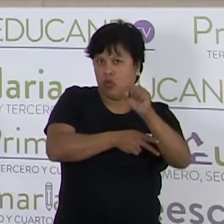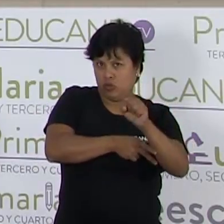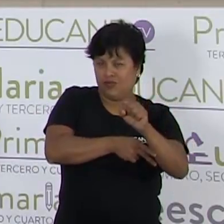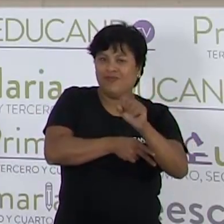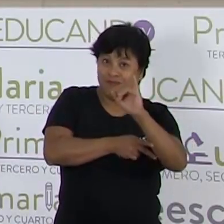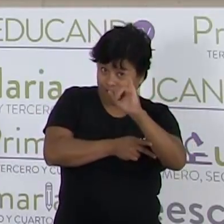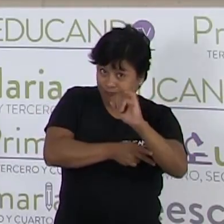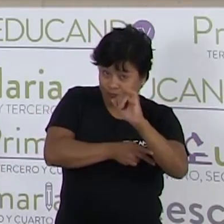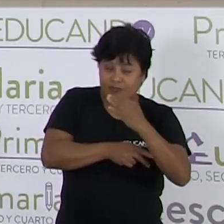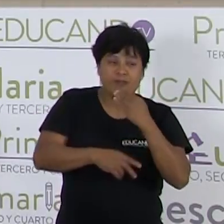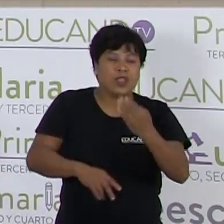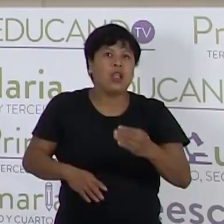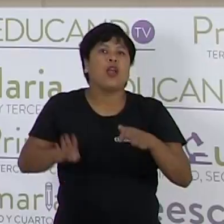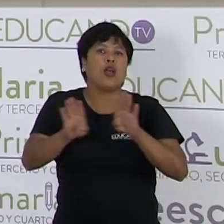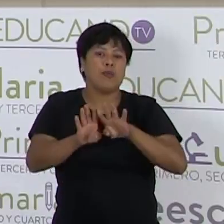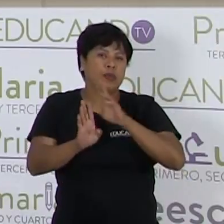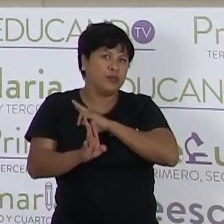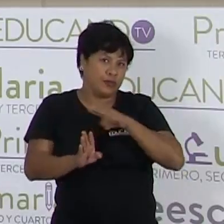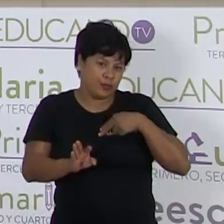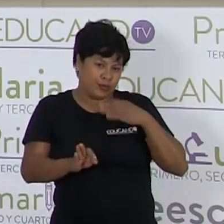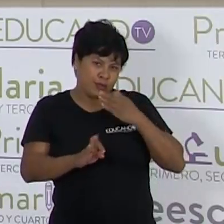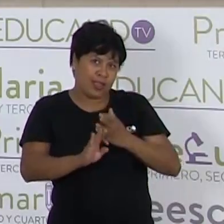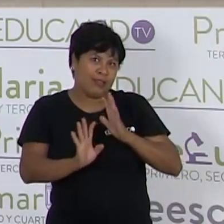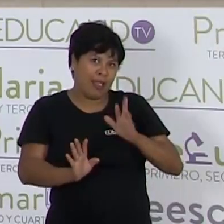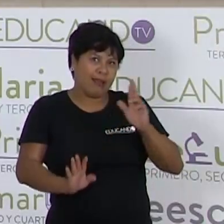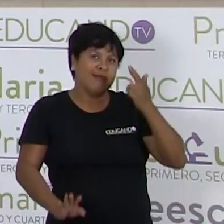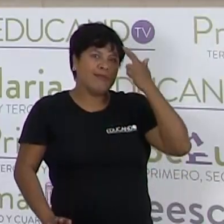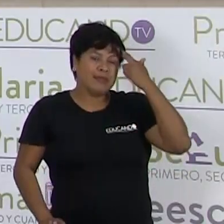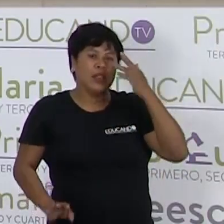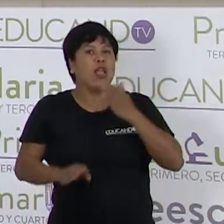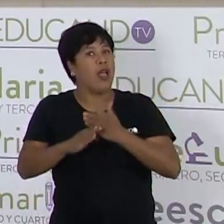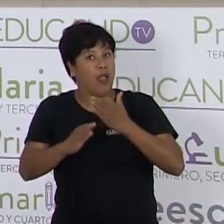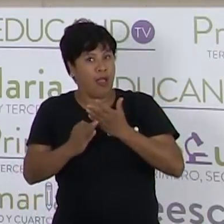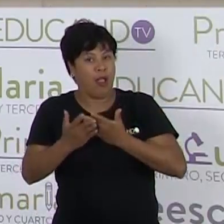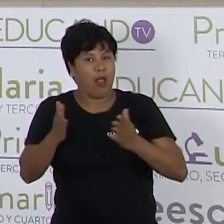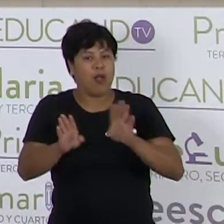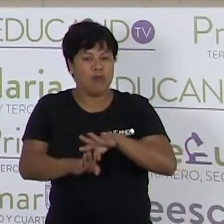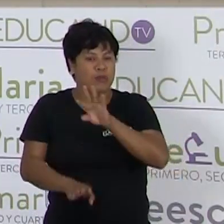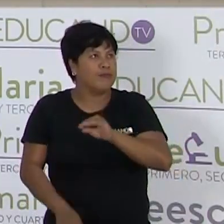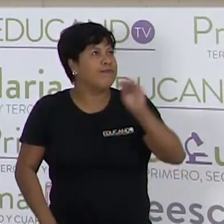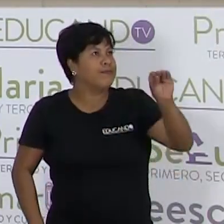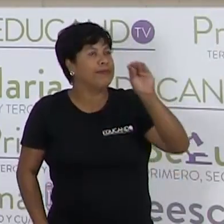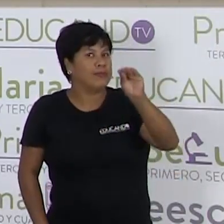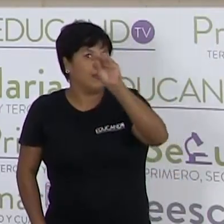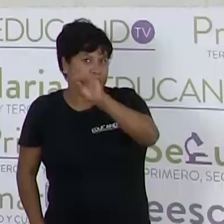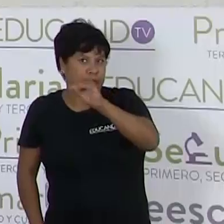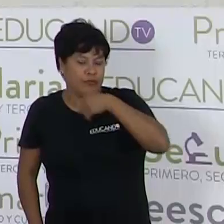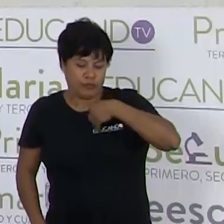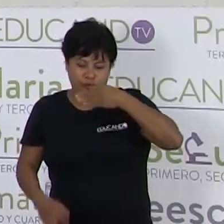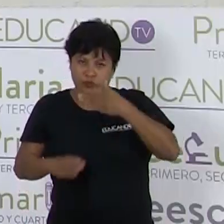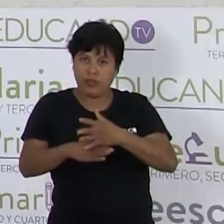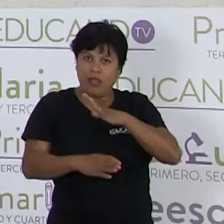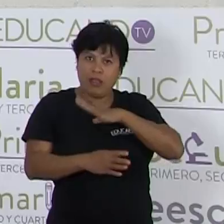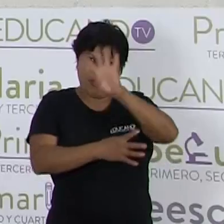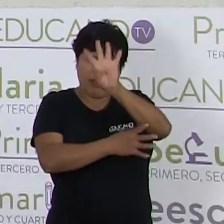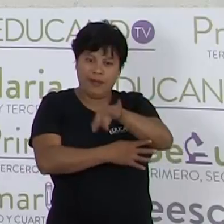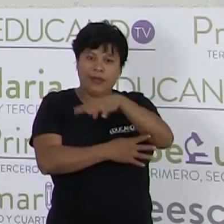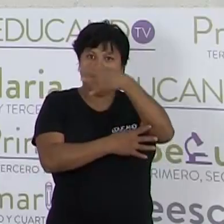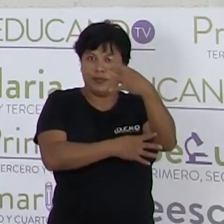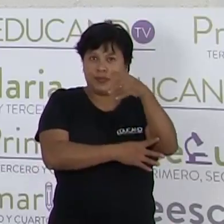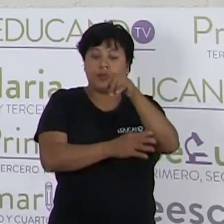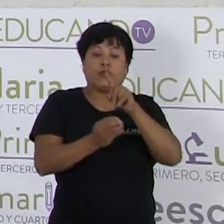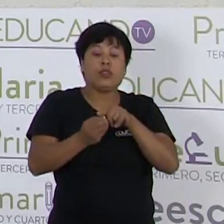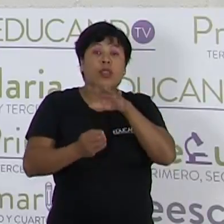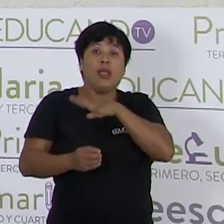¿Sí? Bien, como ya recordamos eso, ahora vamos a clasificar. Aquí tengo una lámina donde vamos a clasificar